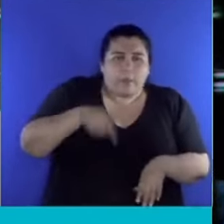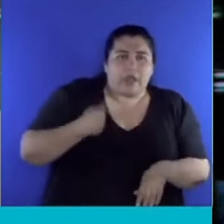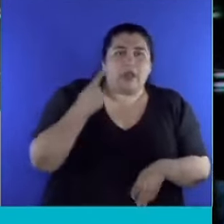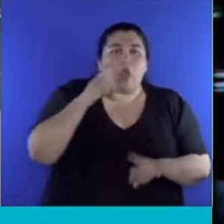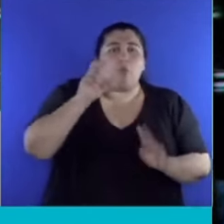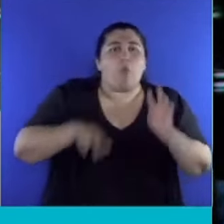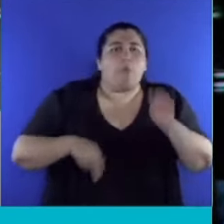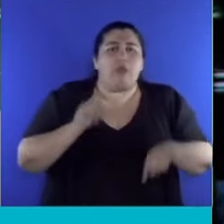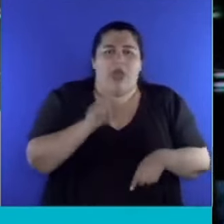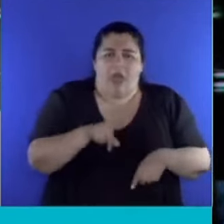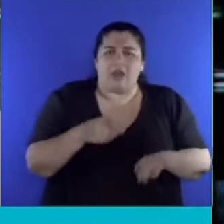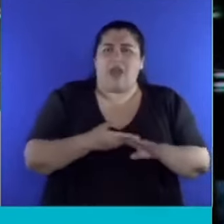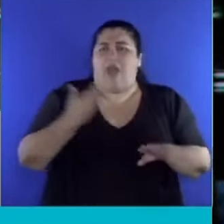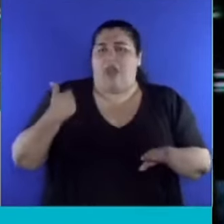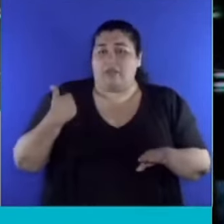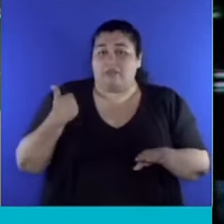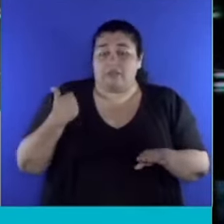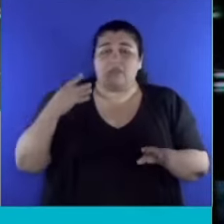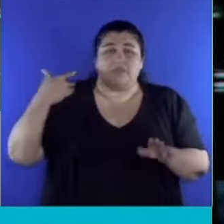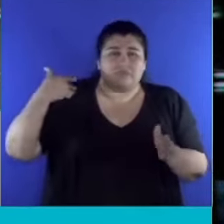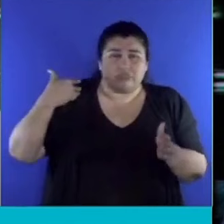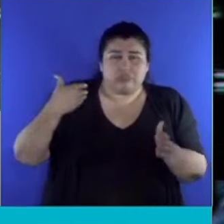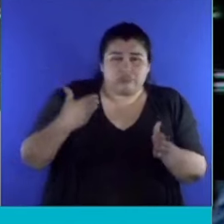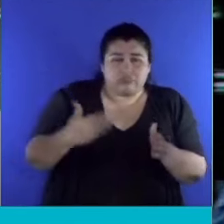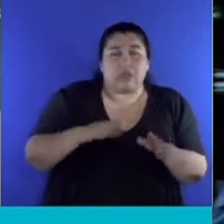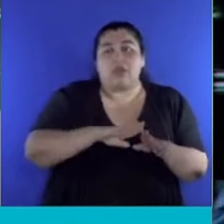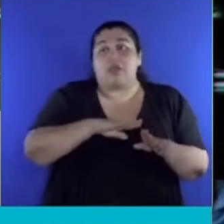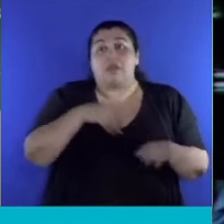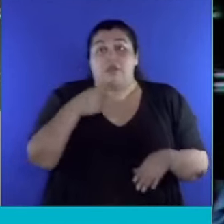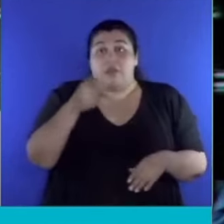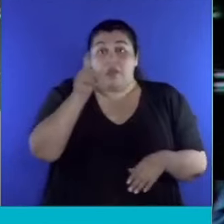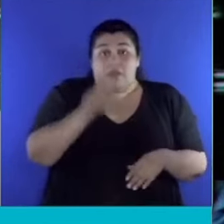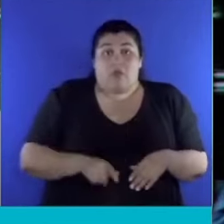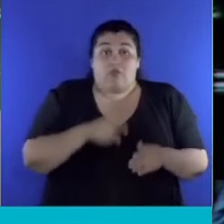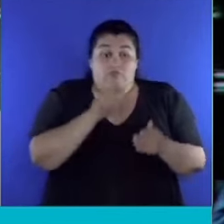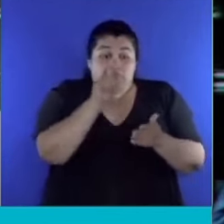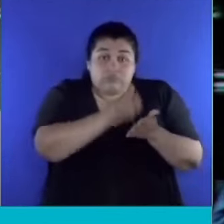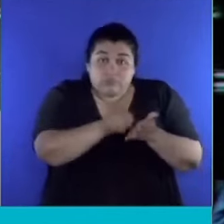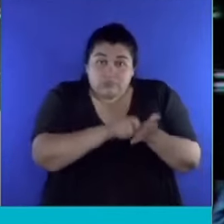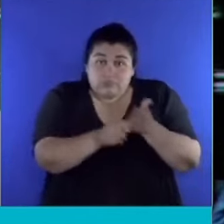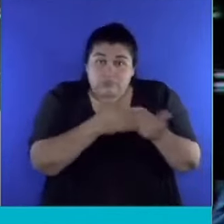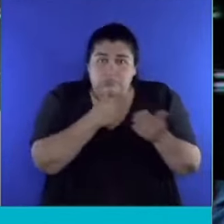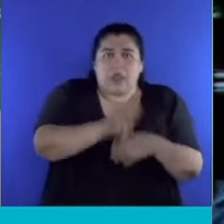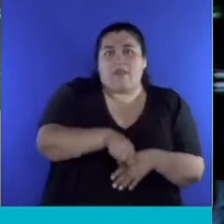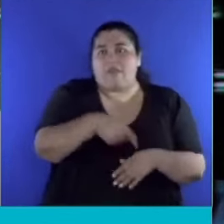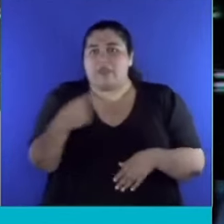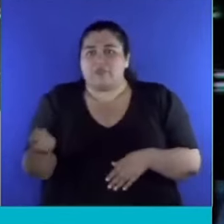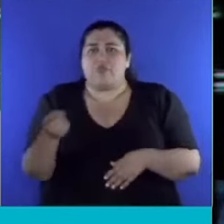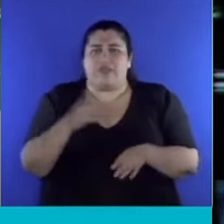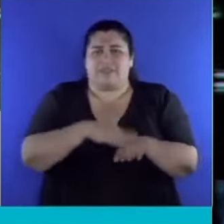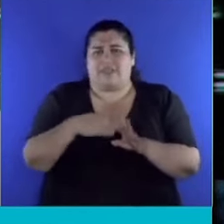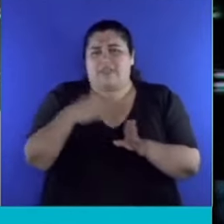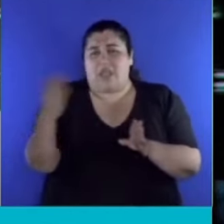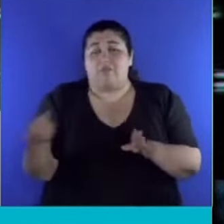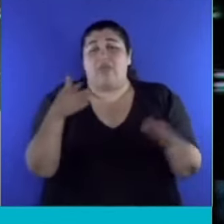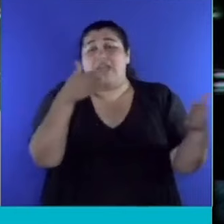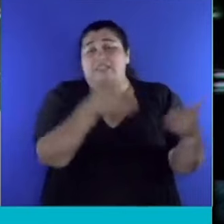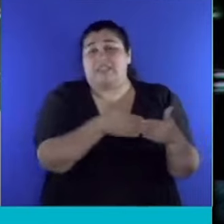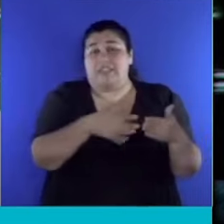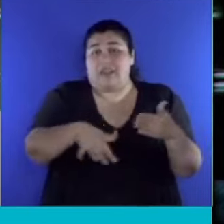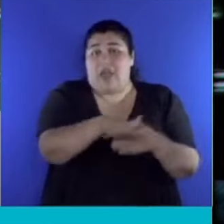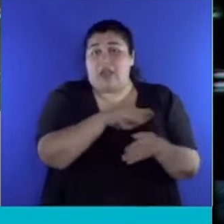planificada Solo un día después de que Rodolfo wolch escribió esta carta fue acribillado en una esquina en la ciudad de